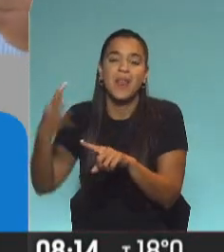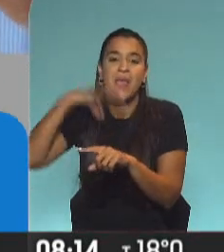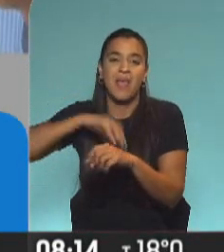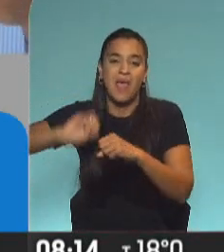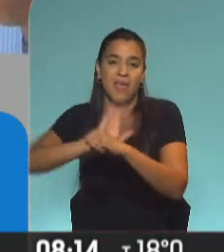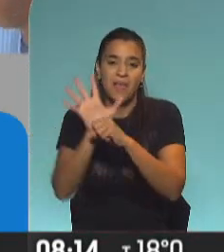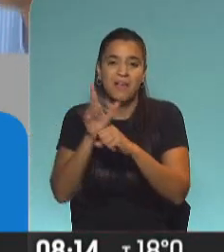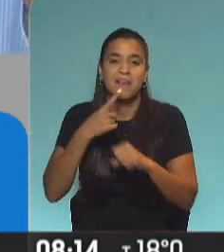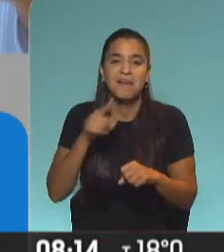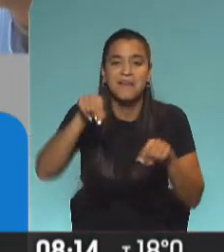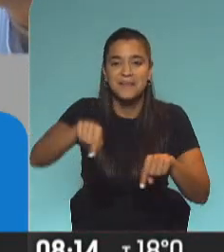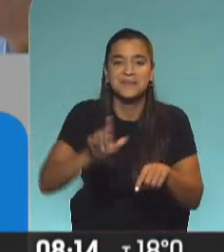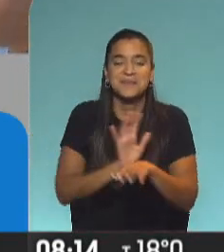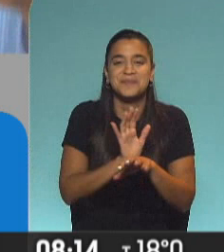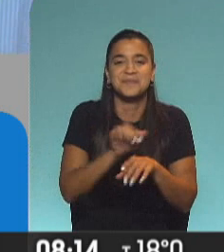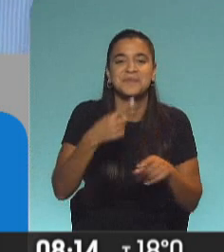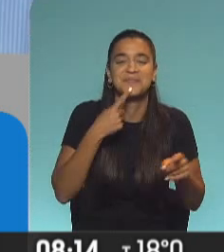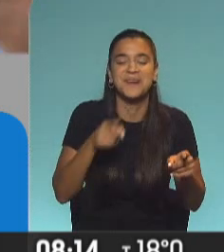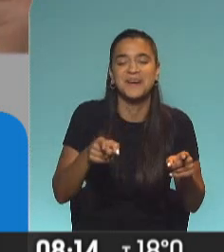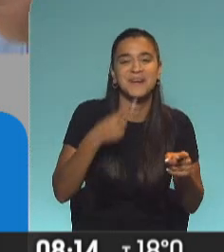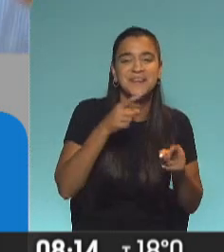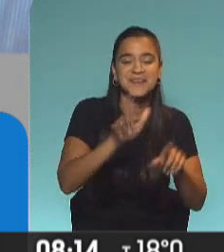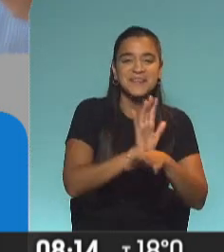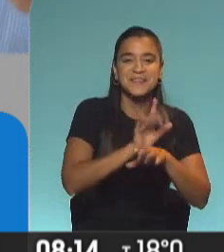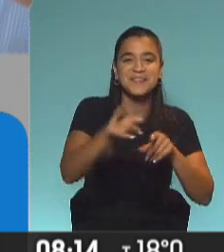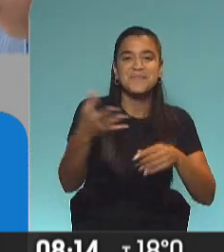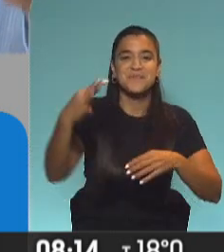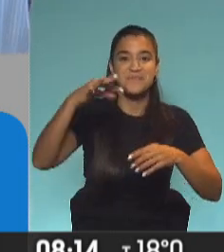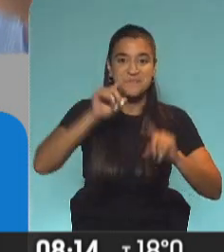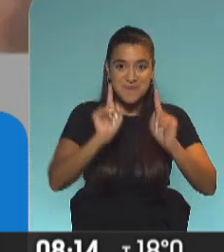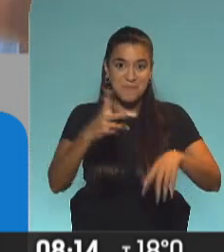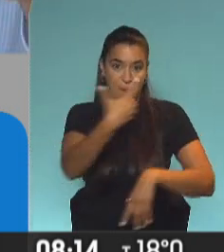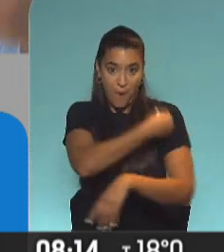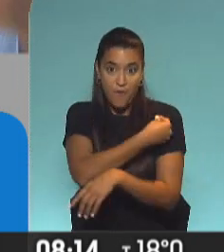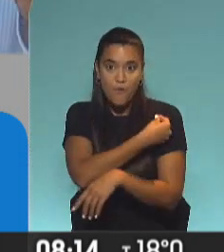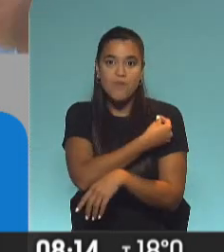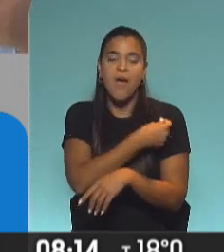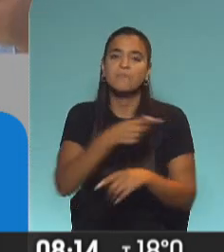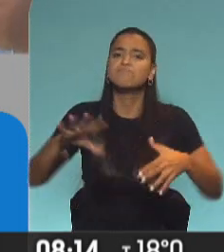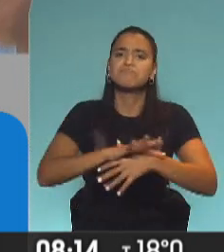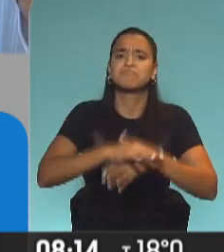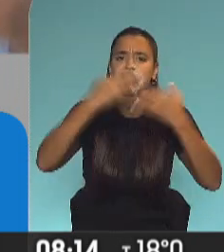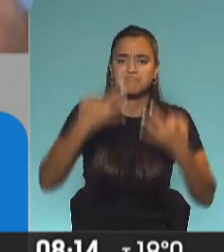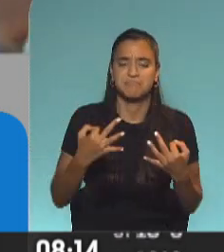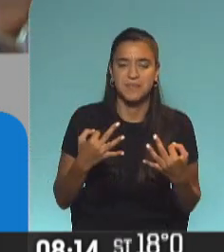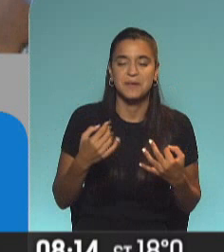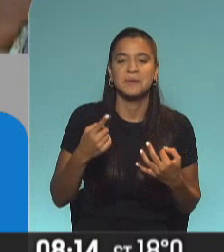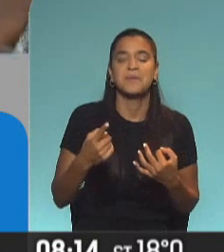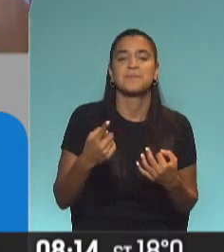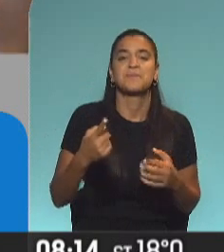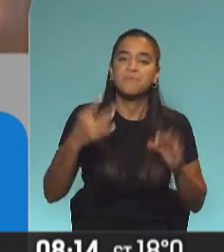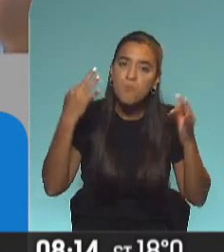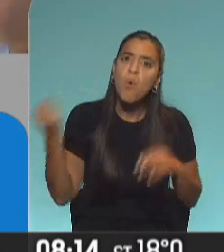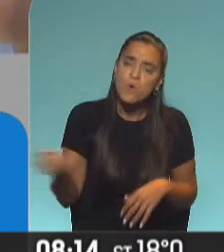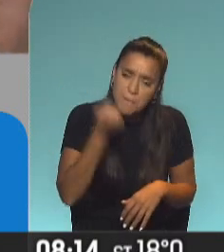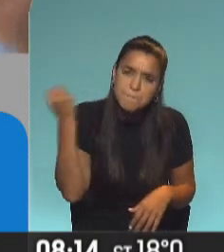de esto, de esas proporciones, es donde estamos diciendo en concreto que es una vacuna que resulta eficaz. punto importante que se